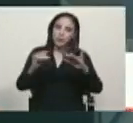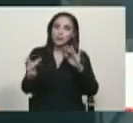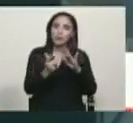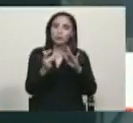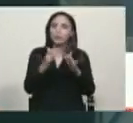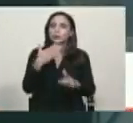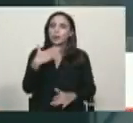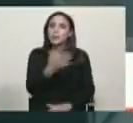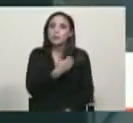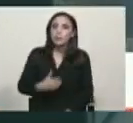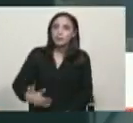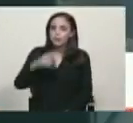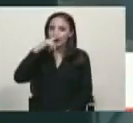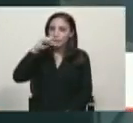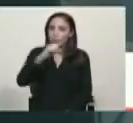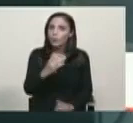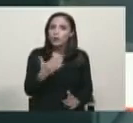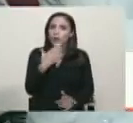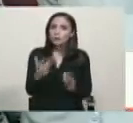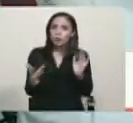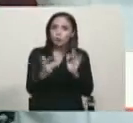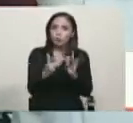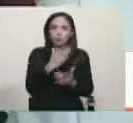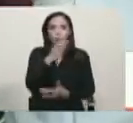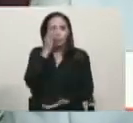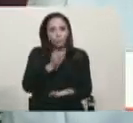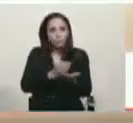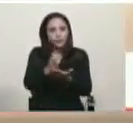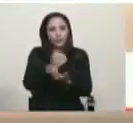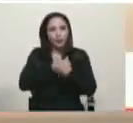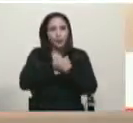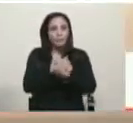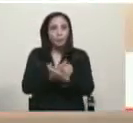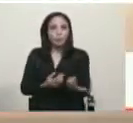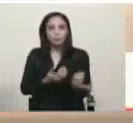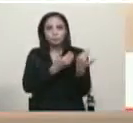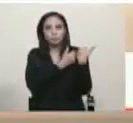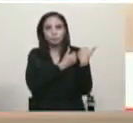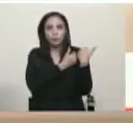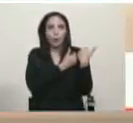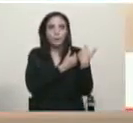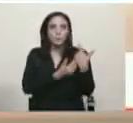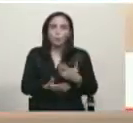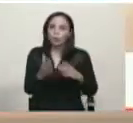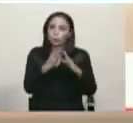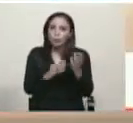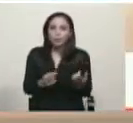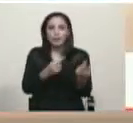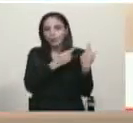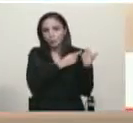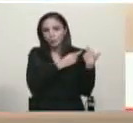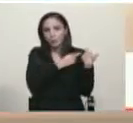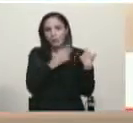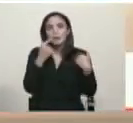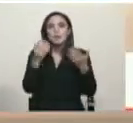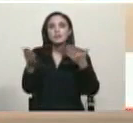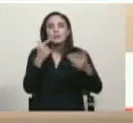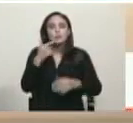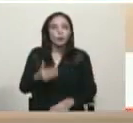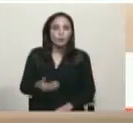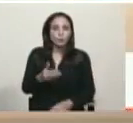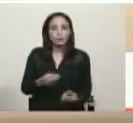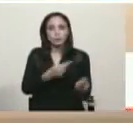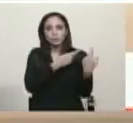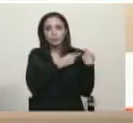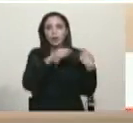nuestro presidente Nicolás Maduro por tanta lealtad, por tanto compromiso y por darnos este servicio tan importante de salud acá a